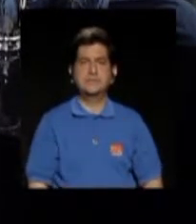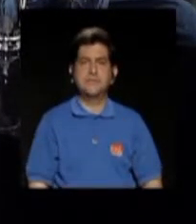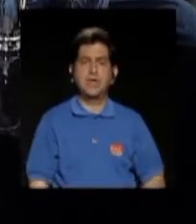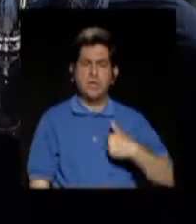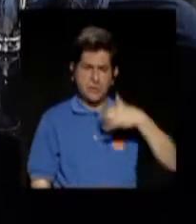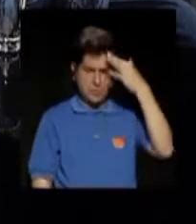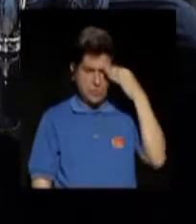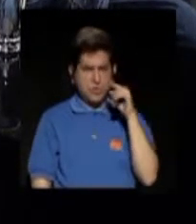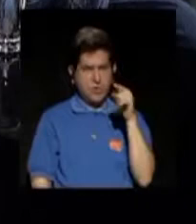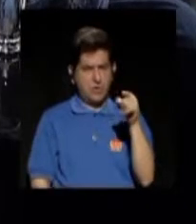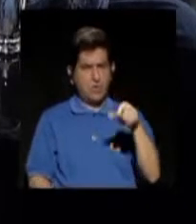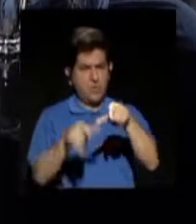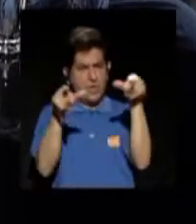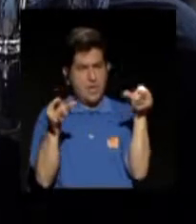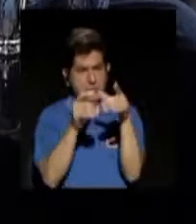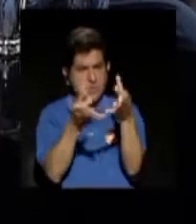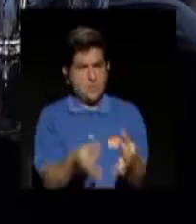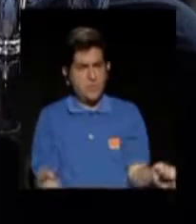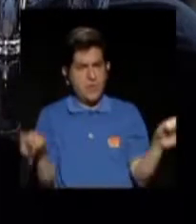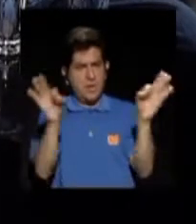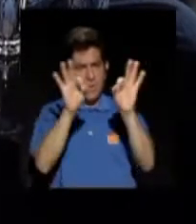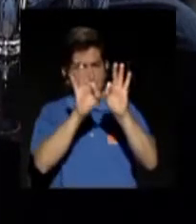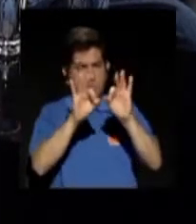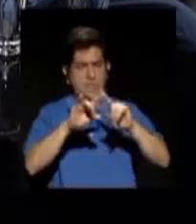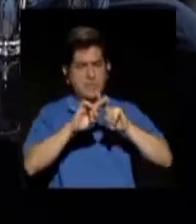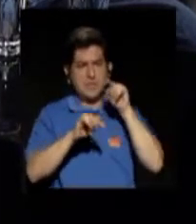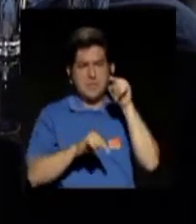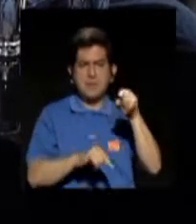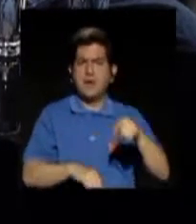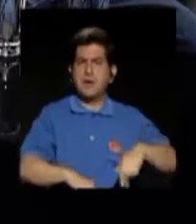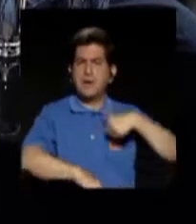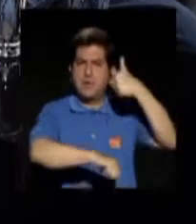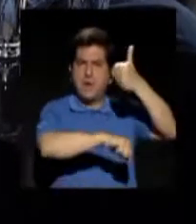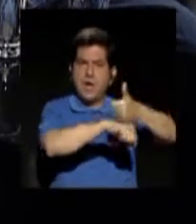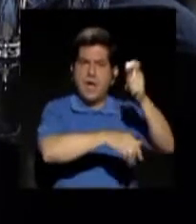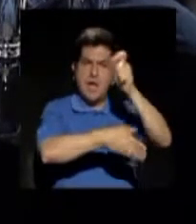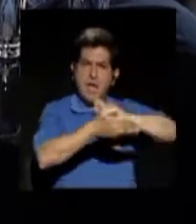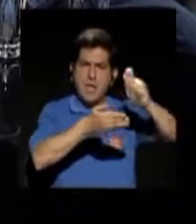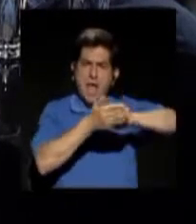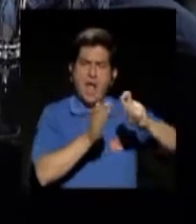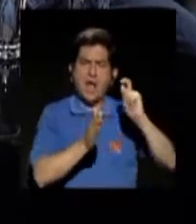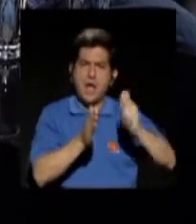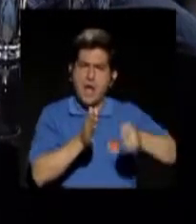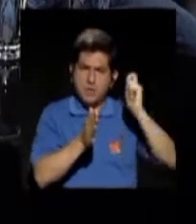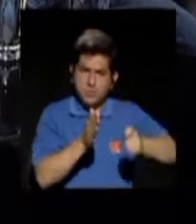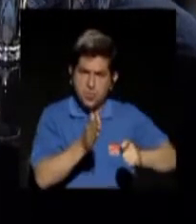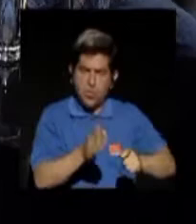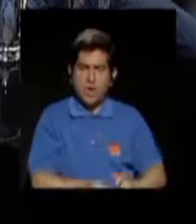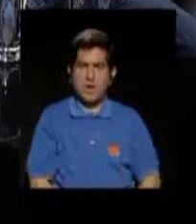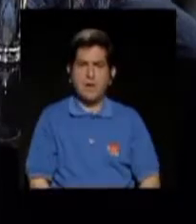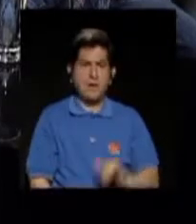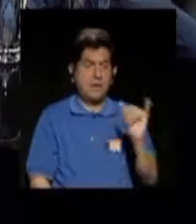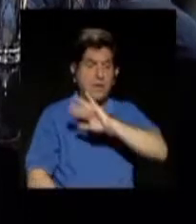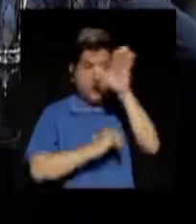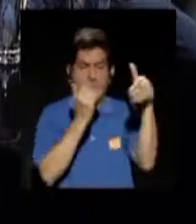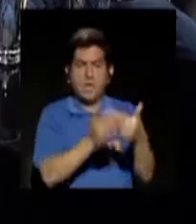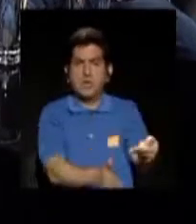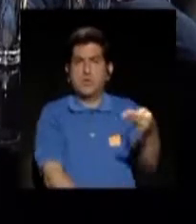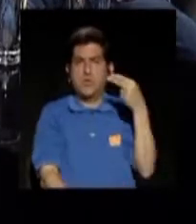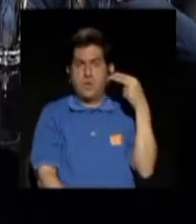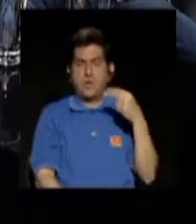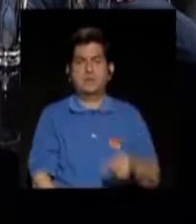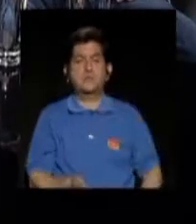me parece que ese era el sitio más importante, pero creo que era porque ahí estaba la Escuela de Derecho, y con la Escuela de Derecho está toda la historia